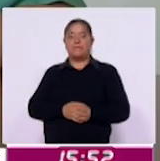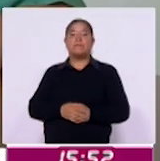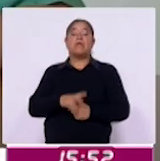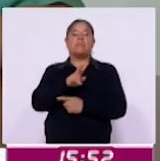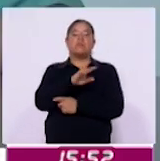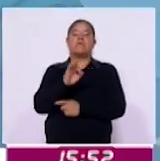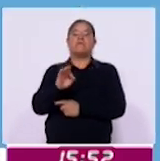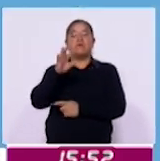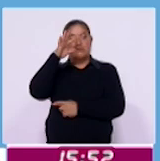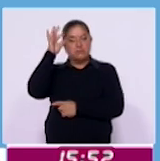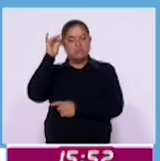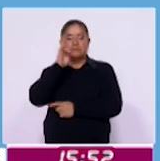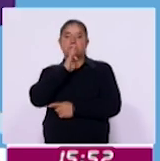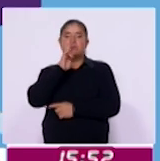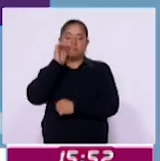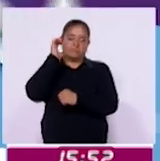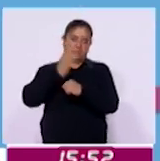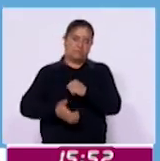Noticias.